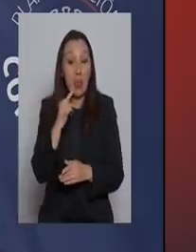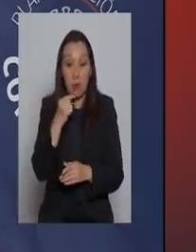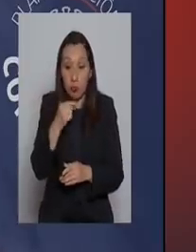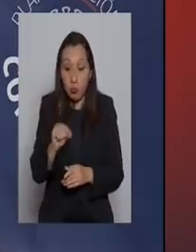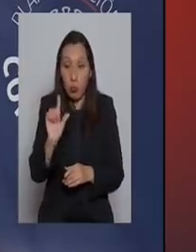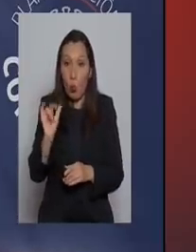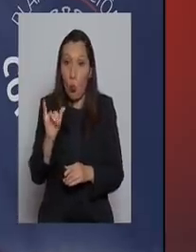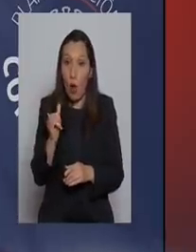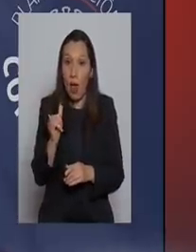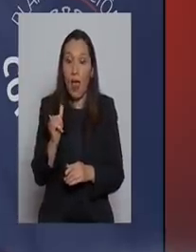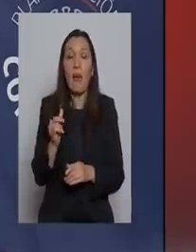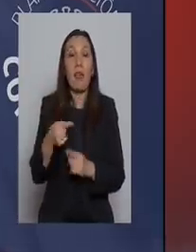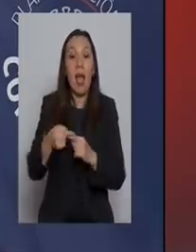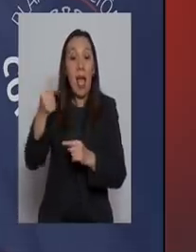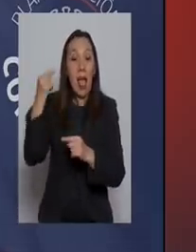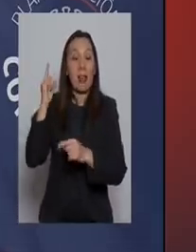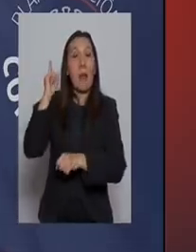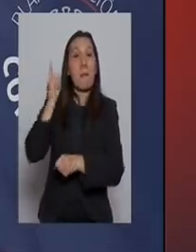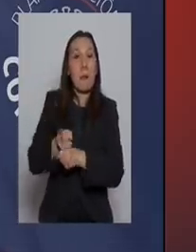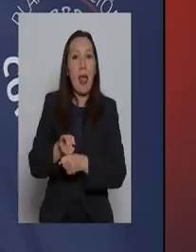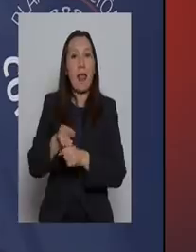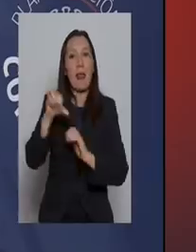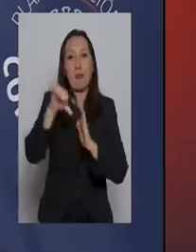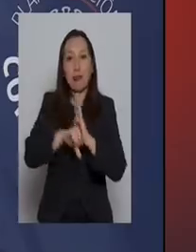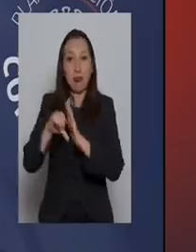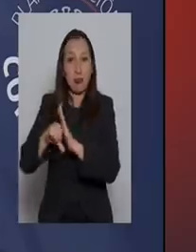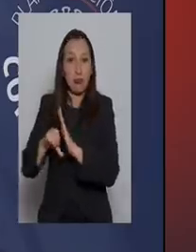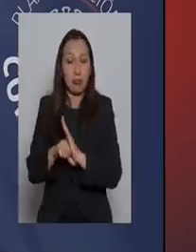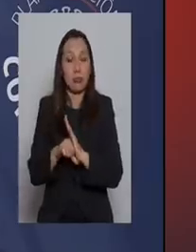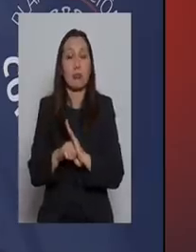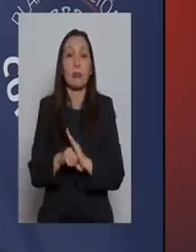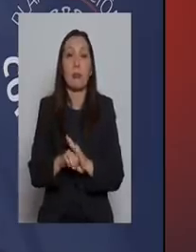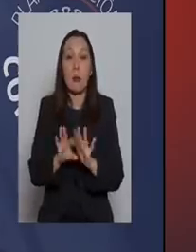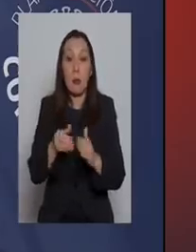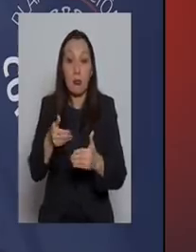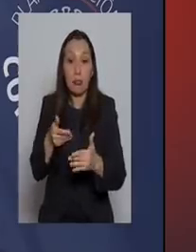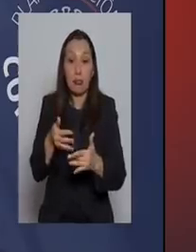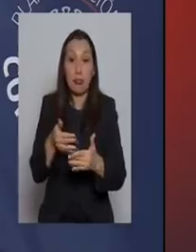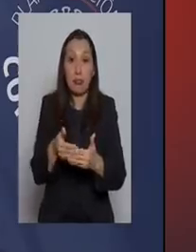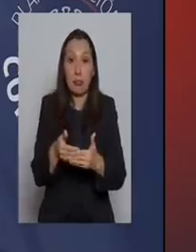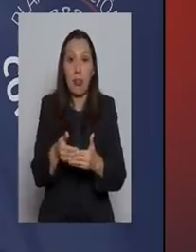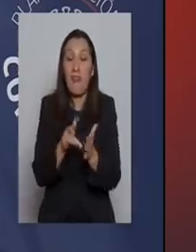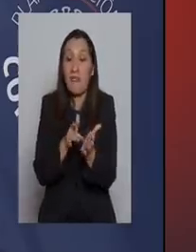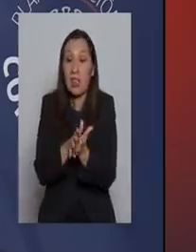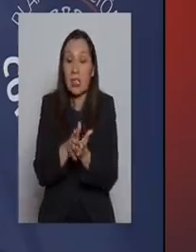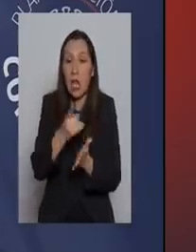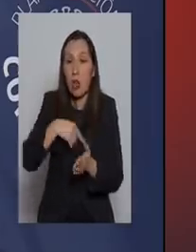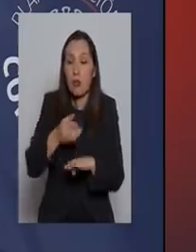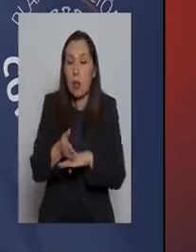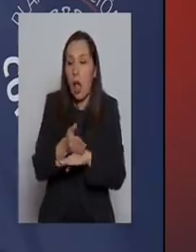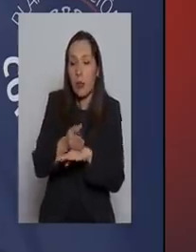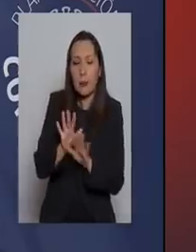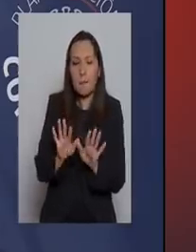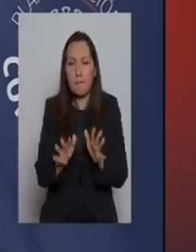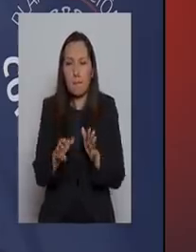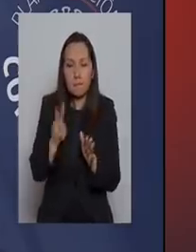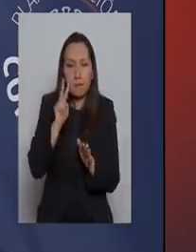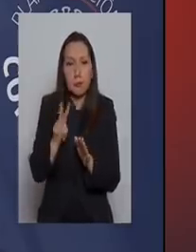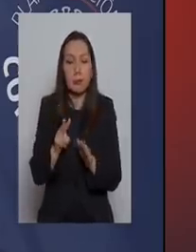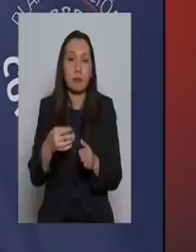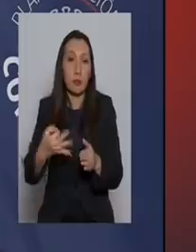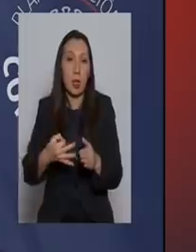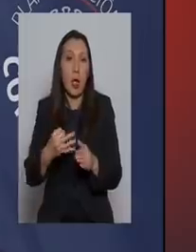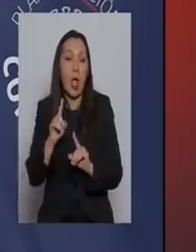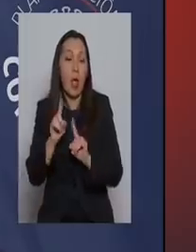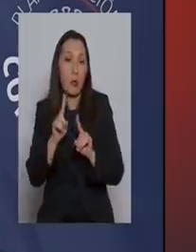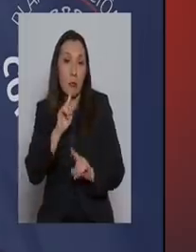de el anterior decreto, al acercarse la fecha, nosotros anticipamos precisamente por la razón